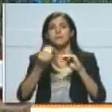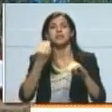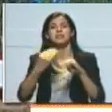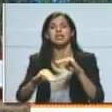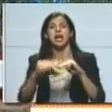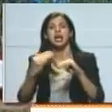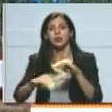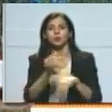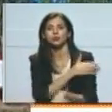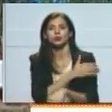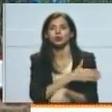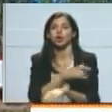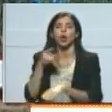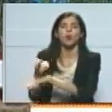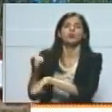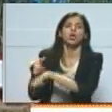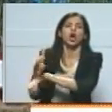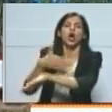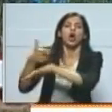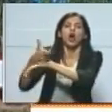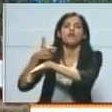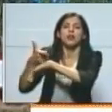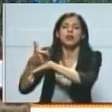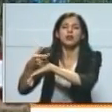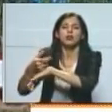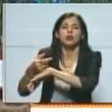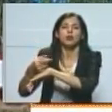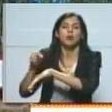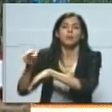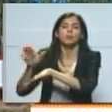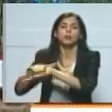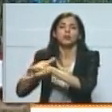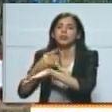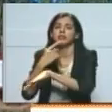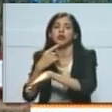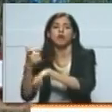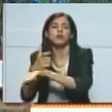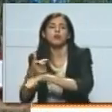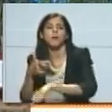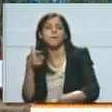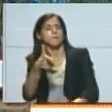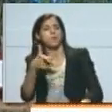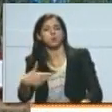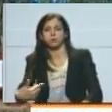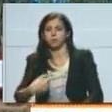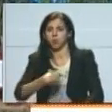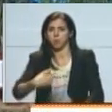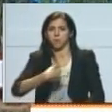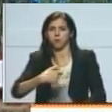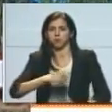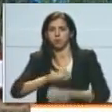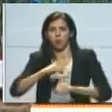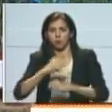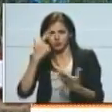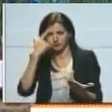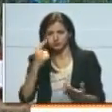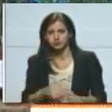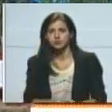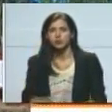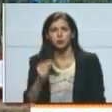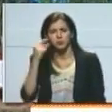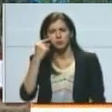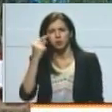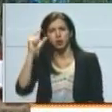por que fue asesinado por una bomba lacrimógena, según ellos. Ahí estaba el diputado Pizarro. Ahí estaba el